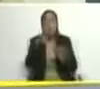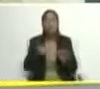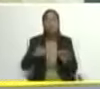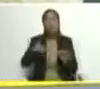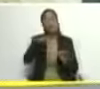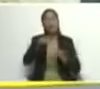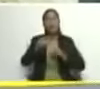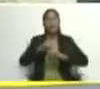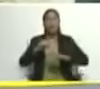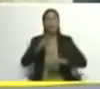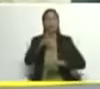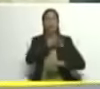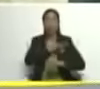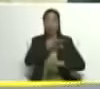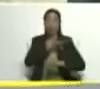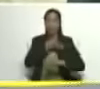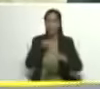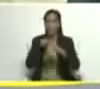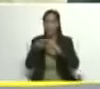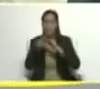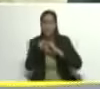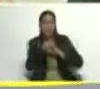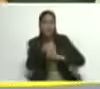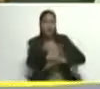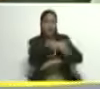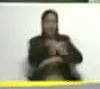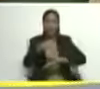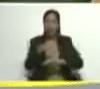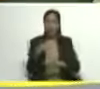calles, movilizados,